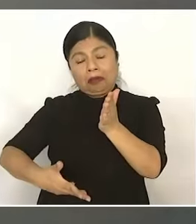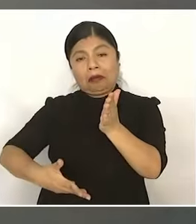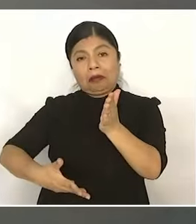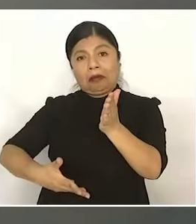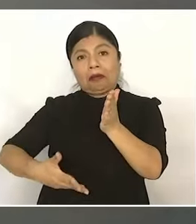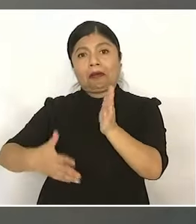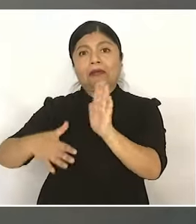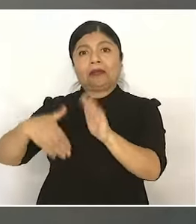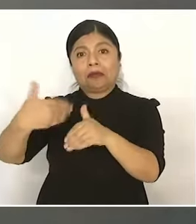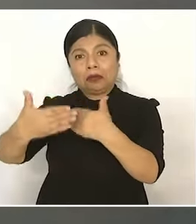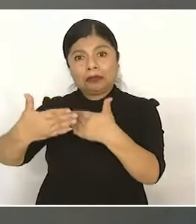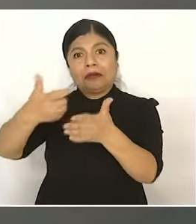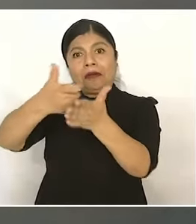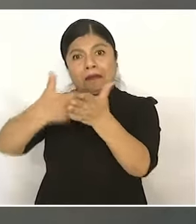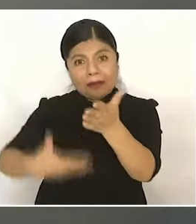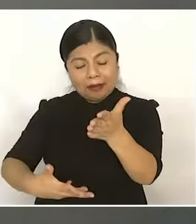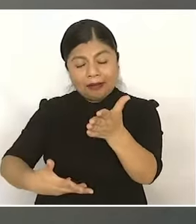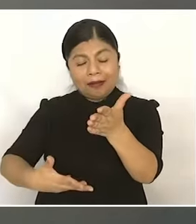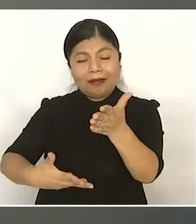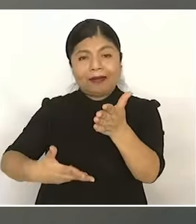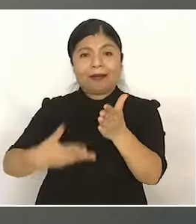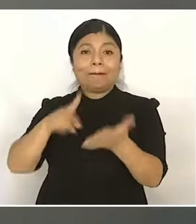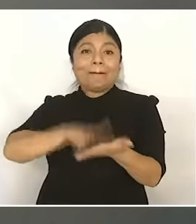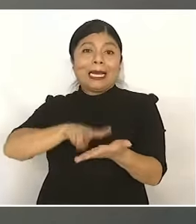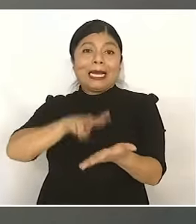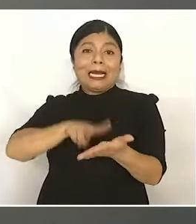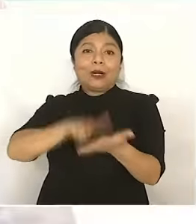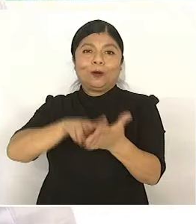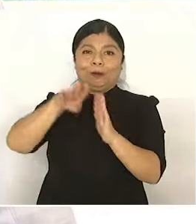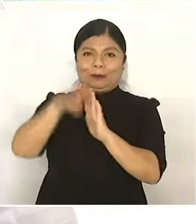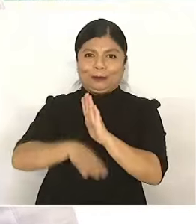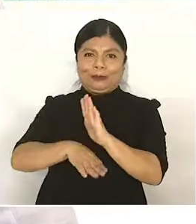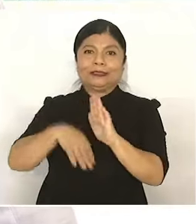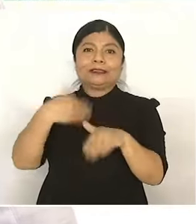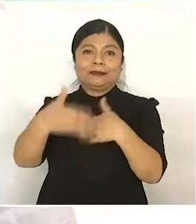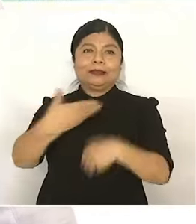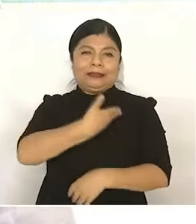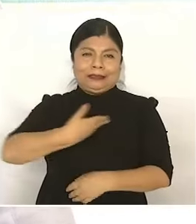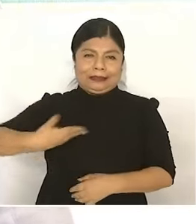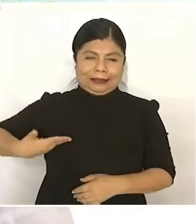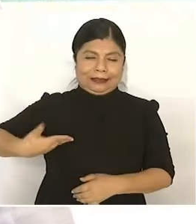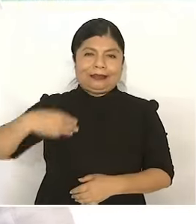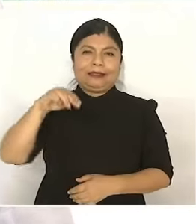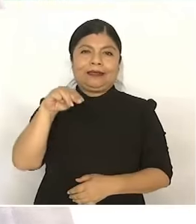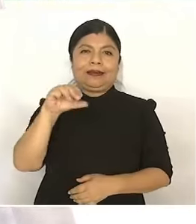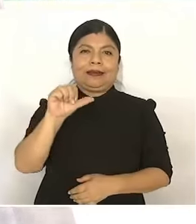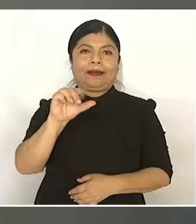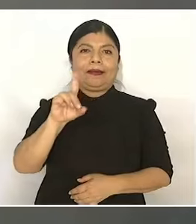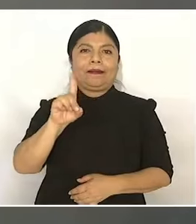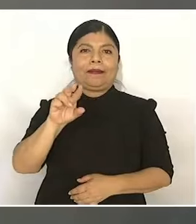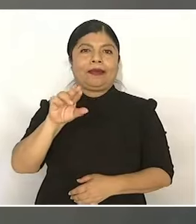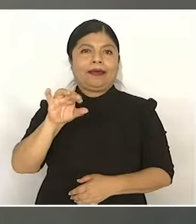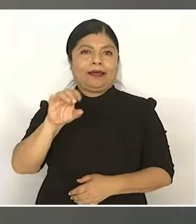Luego, con Miguel de la Madrid se devaluó el peso, se